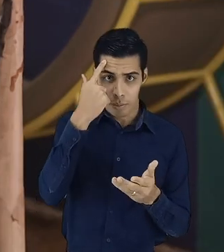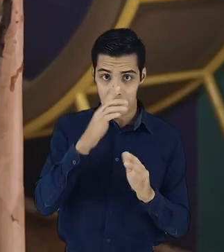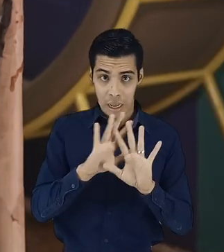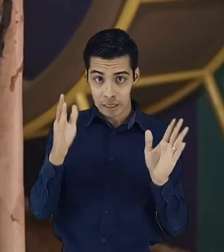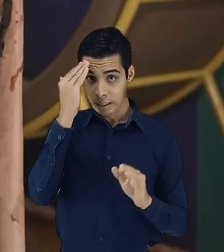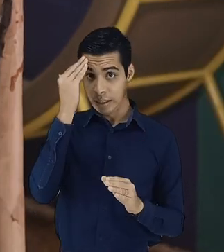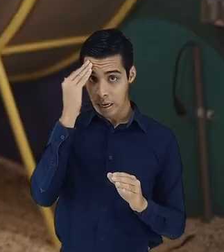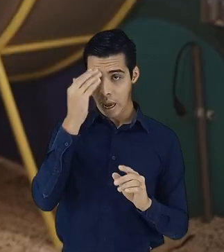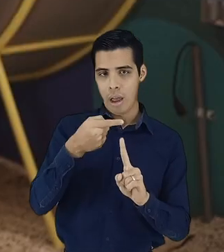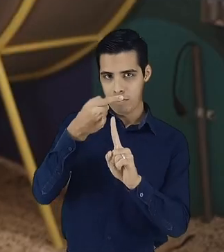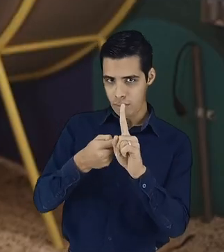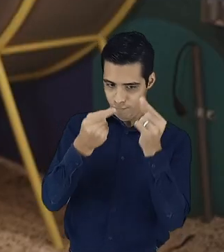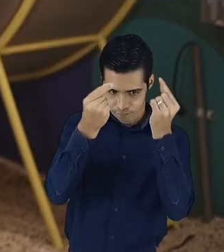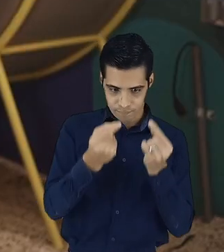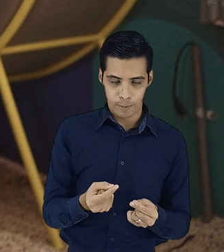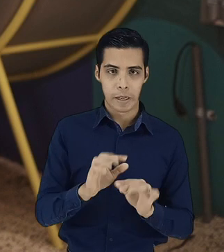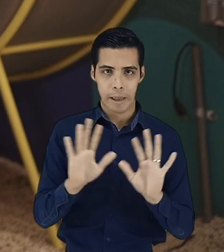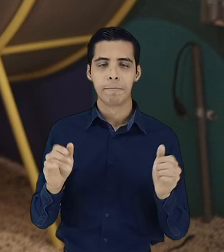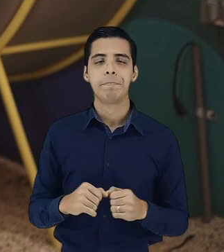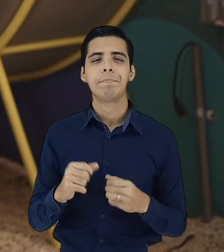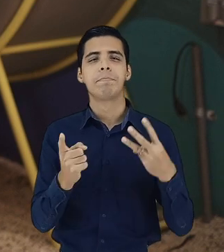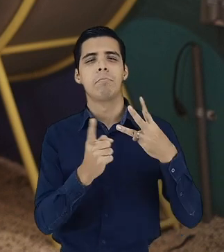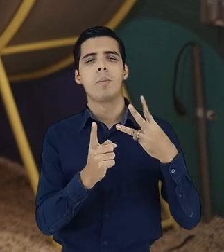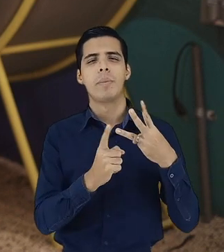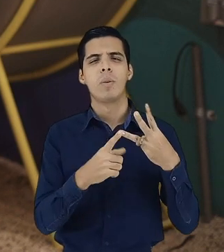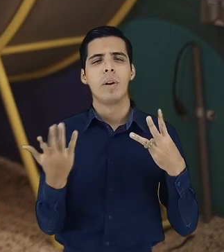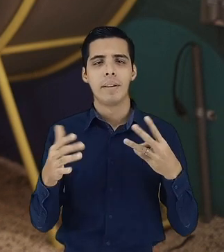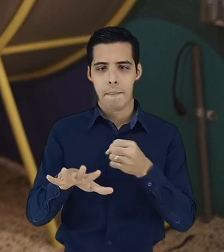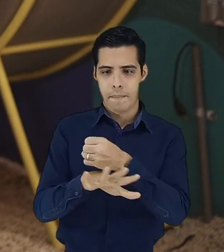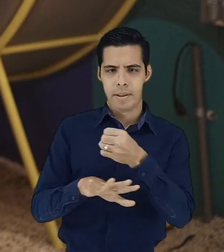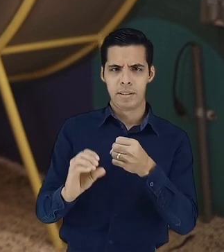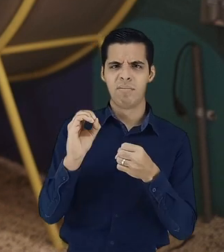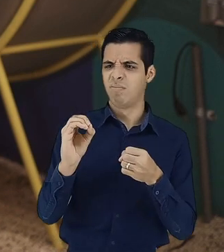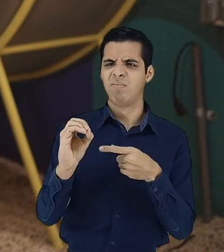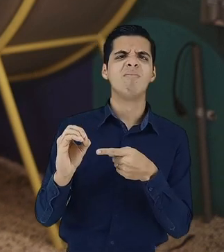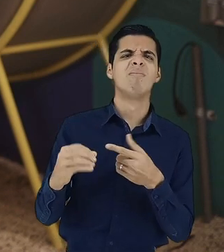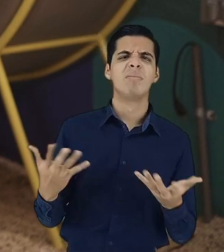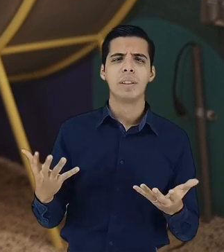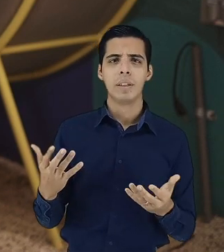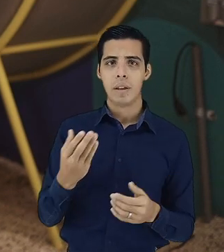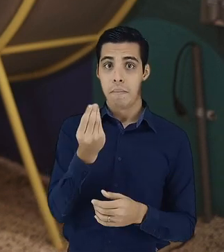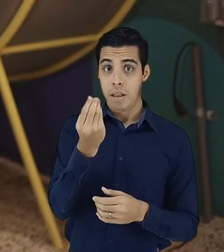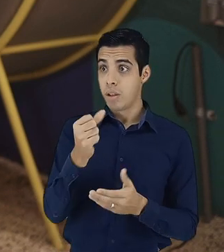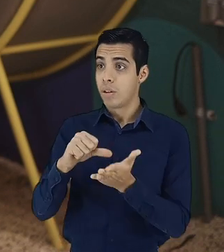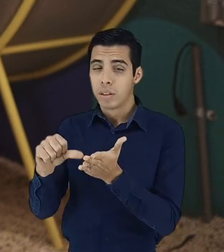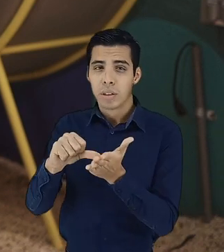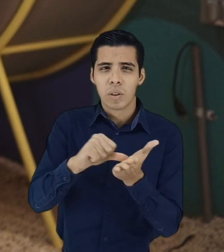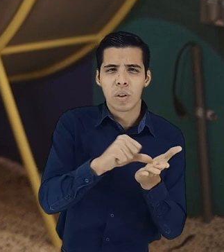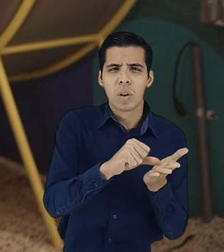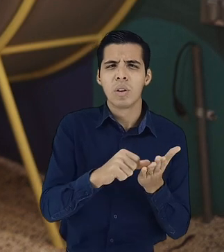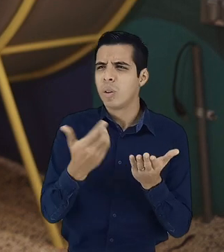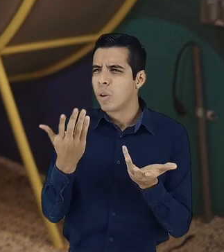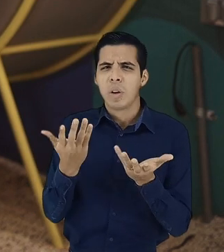no es posible rellenarlo al mes. El otro tipo de presupuesto es el llamado base cero, que consiste en asignar cada peso de su dinero a ahorros, gastos y pago de deudas.